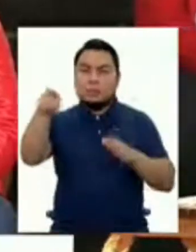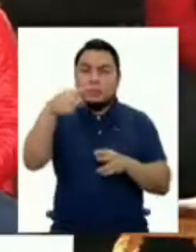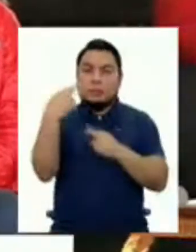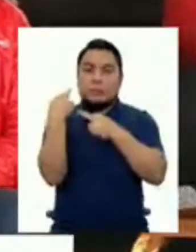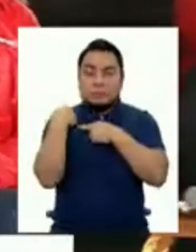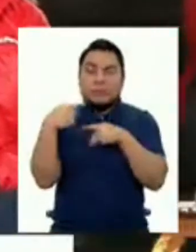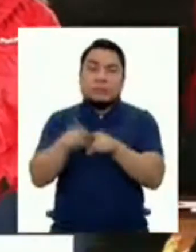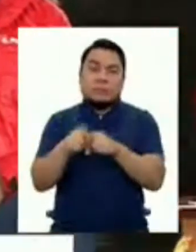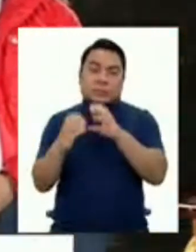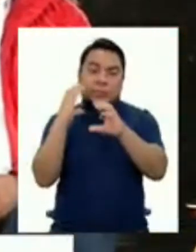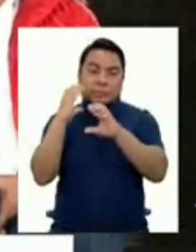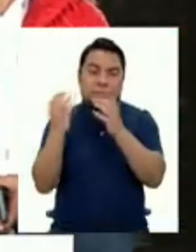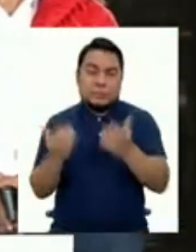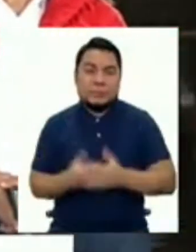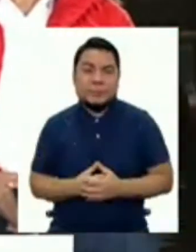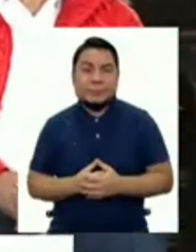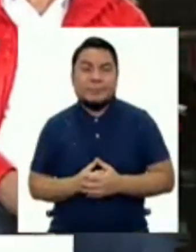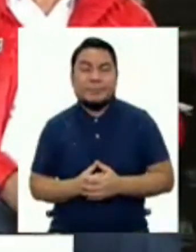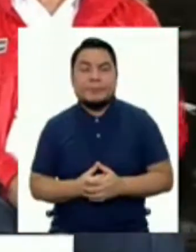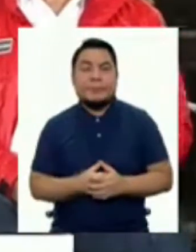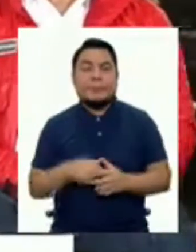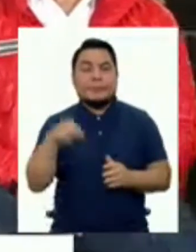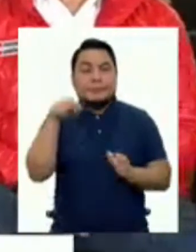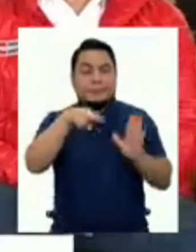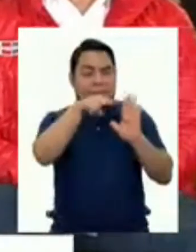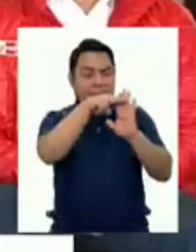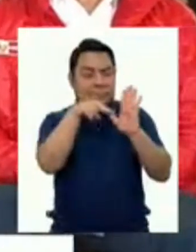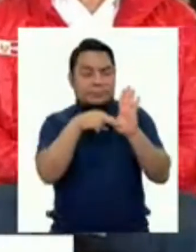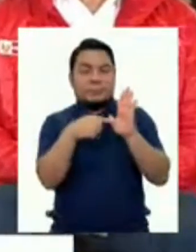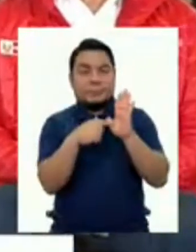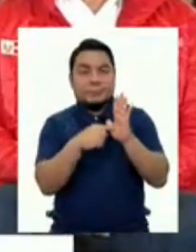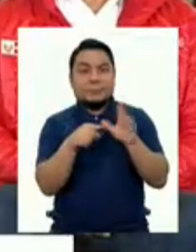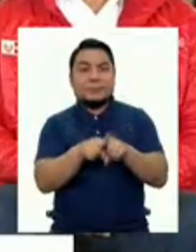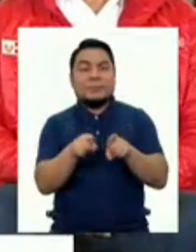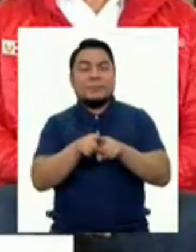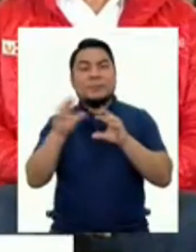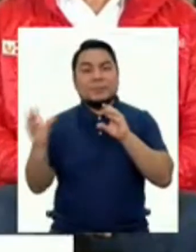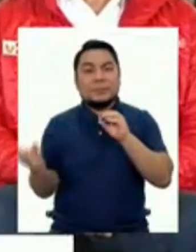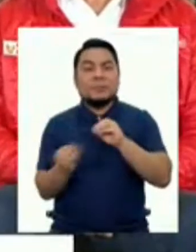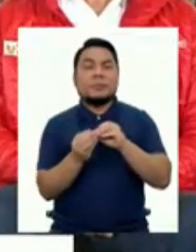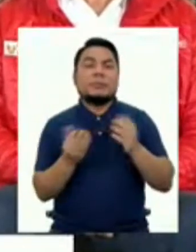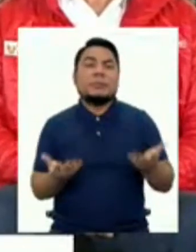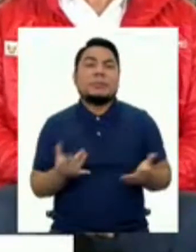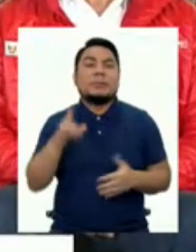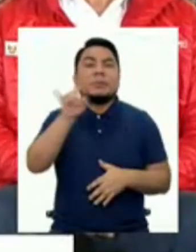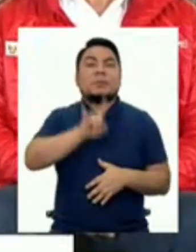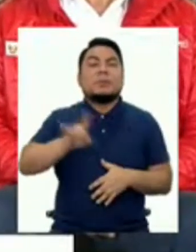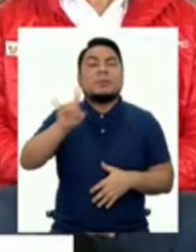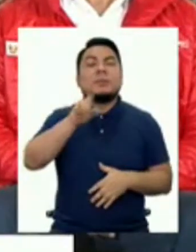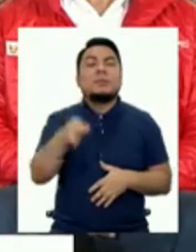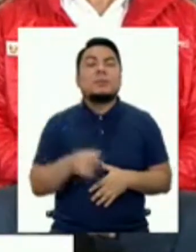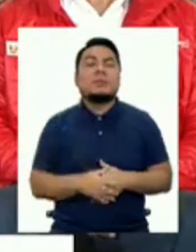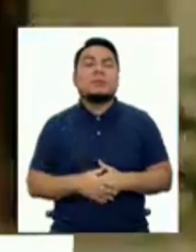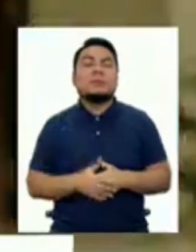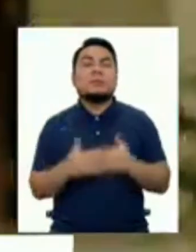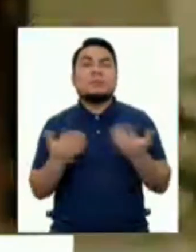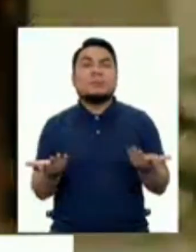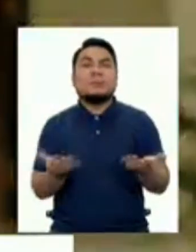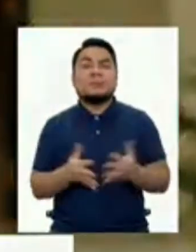eficientes. En esa norma también se está incluyendo el uso